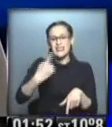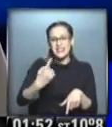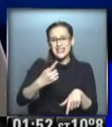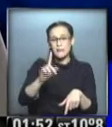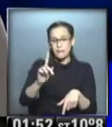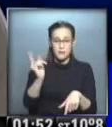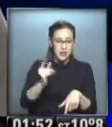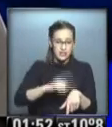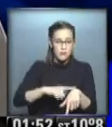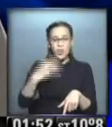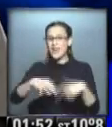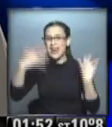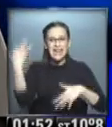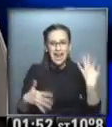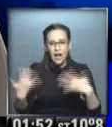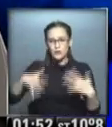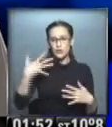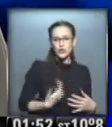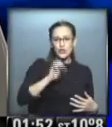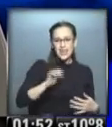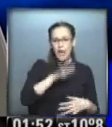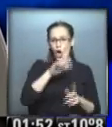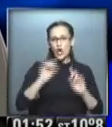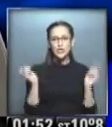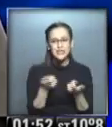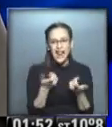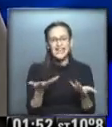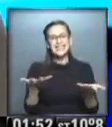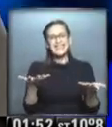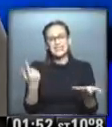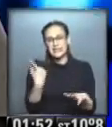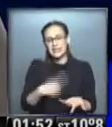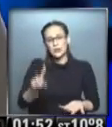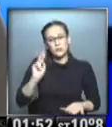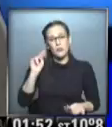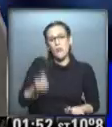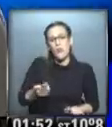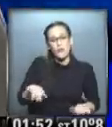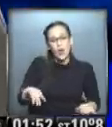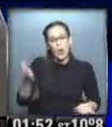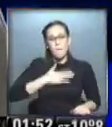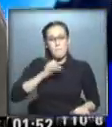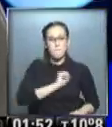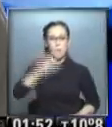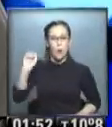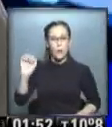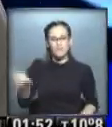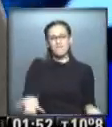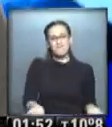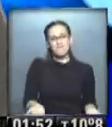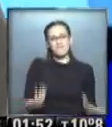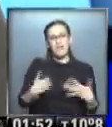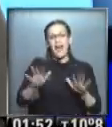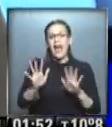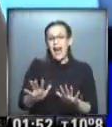que ser asistido, rápidamente lo llevaron a un hospital, pero no pudo vivir, tuvo un paro cardiorrespiratorio y de esta manera